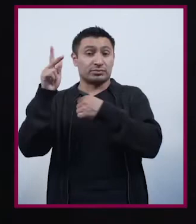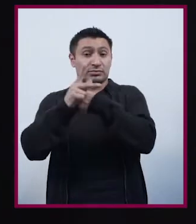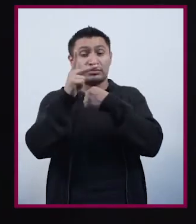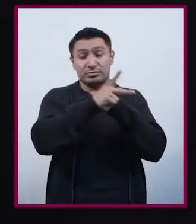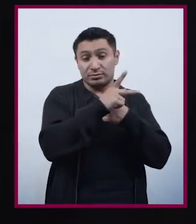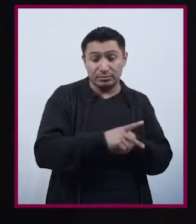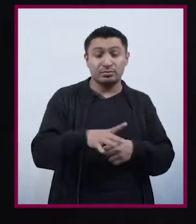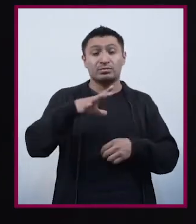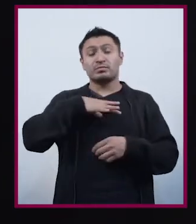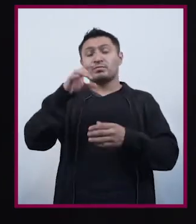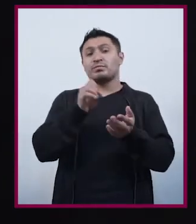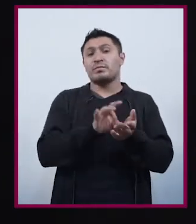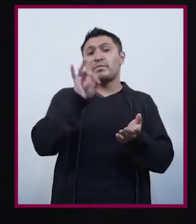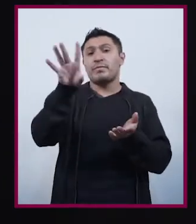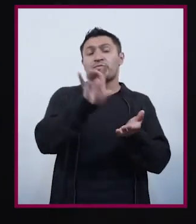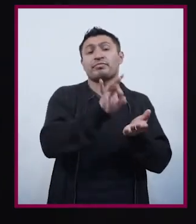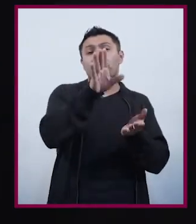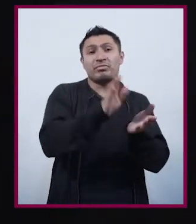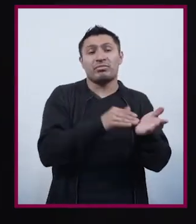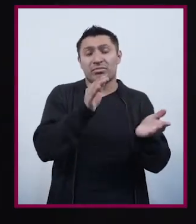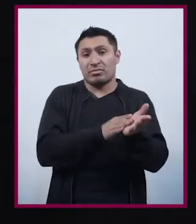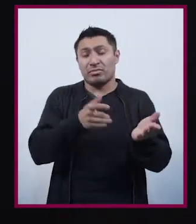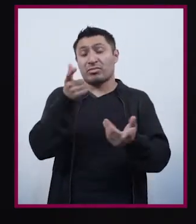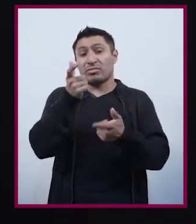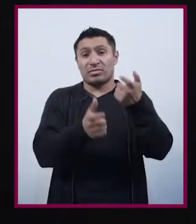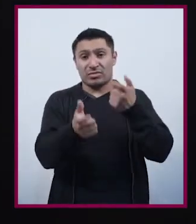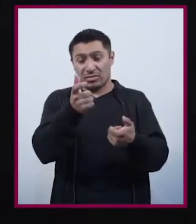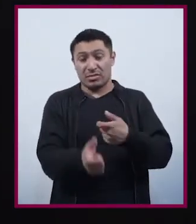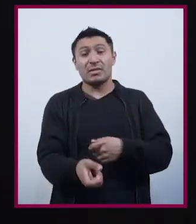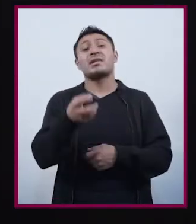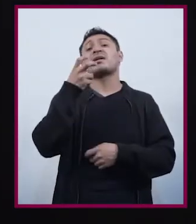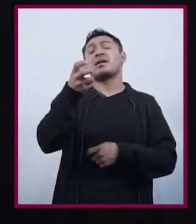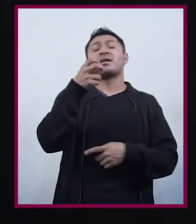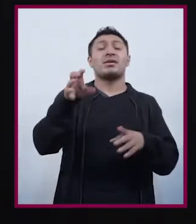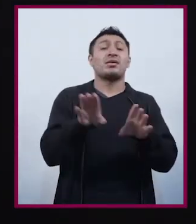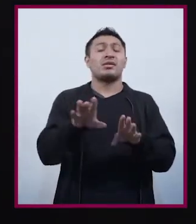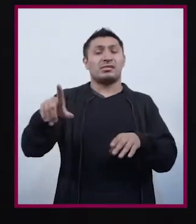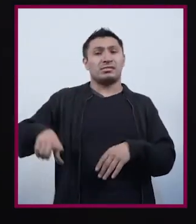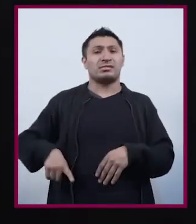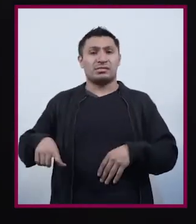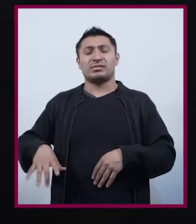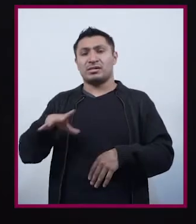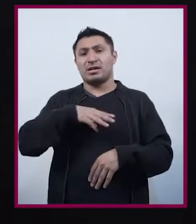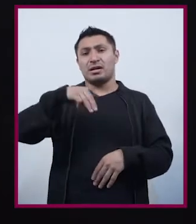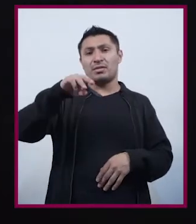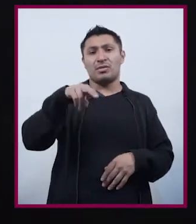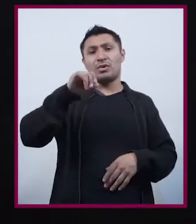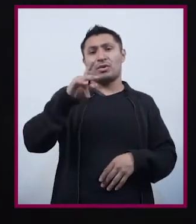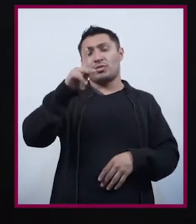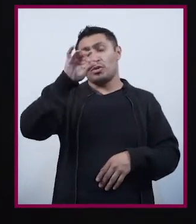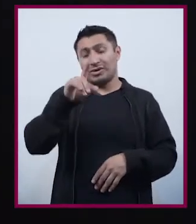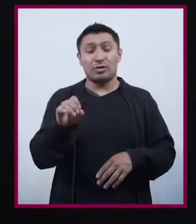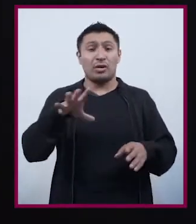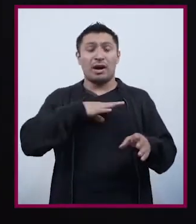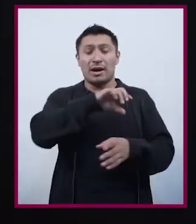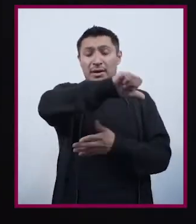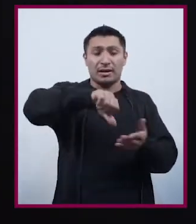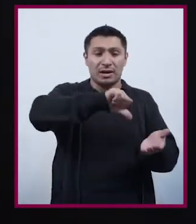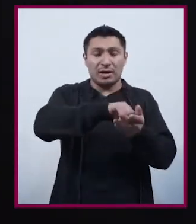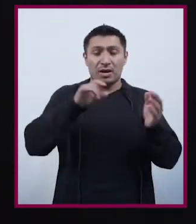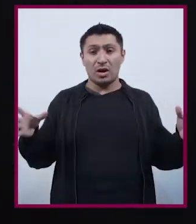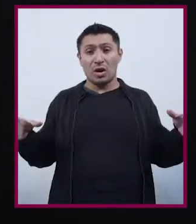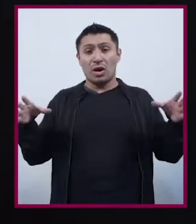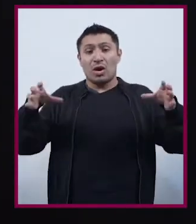de cada país pueden emitir papel moneda. Por eso, los estados tienen un monopolio monetario de emisión y